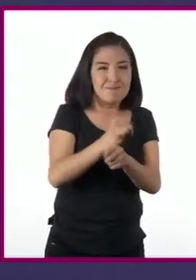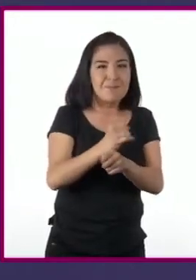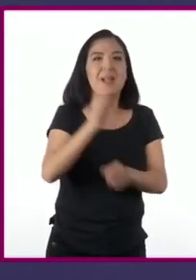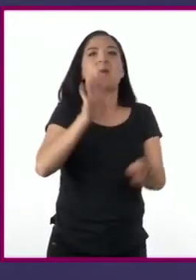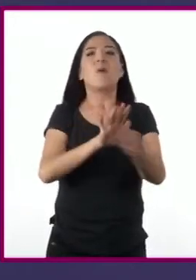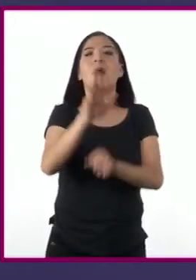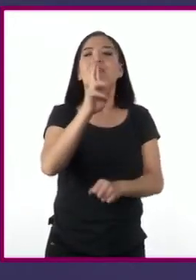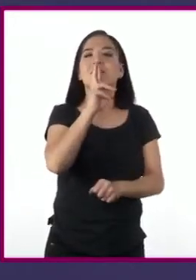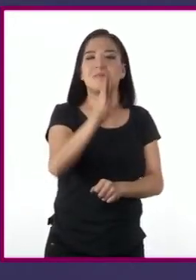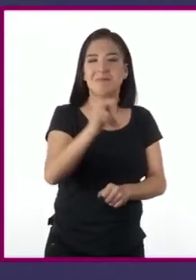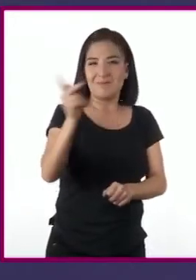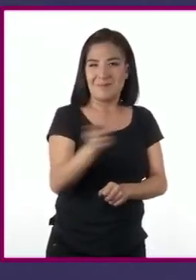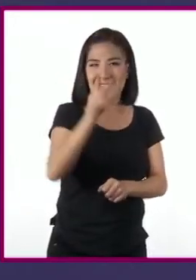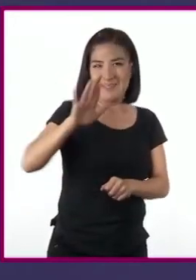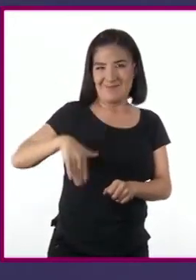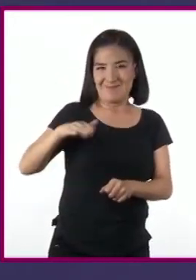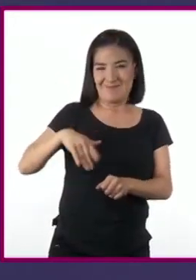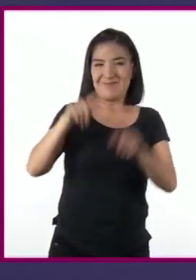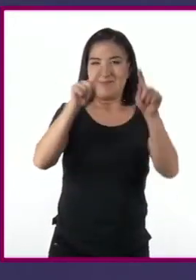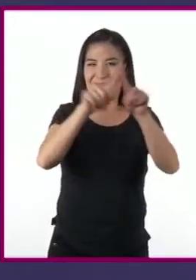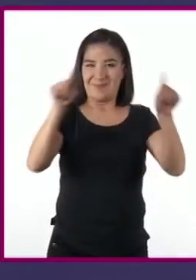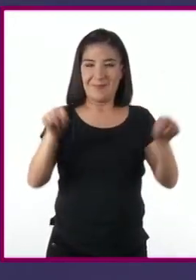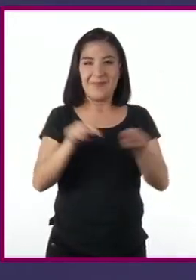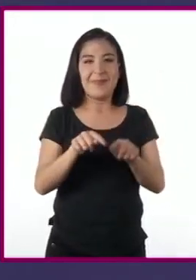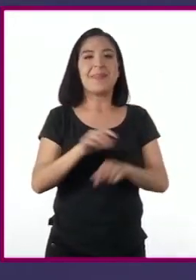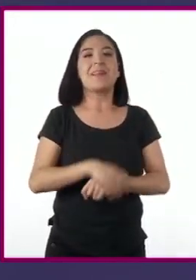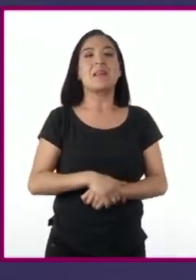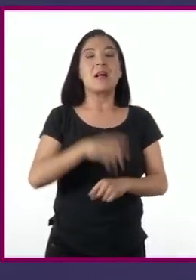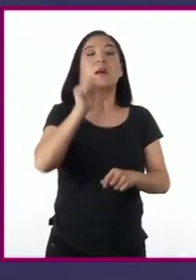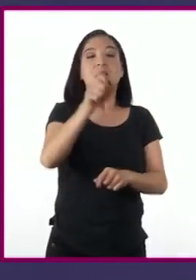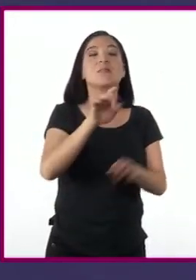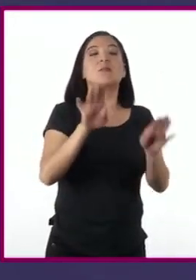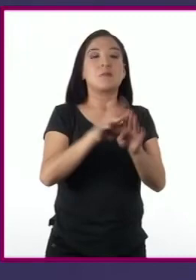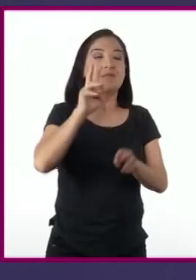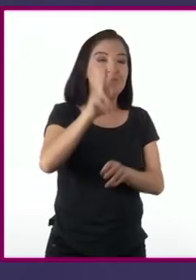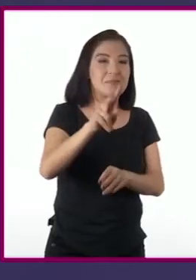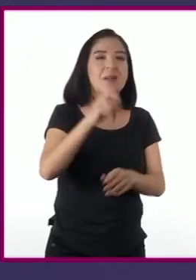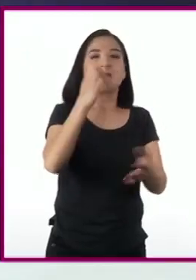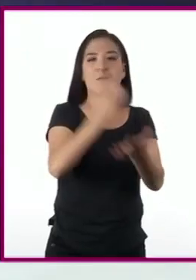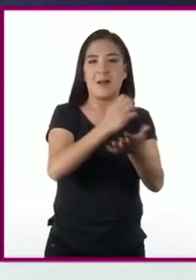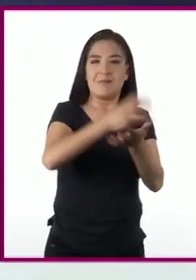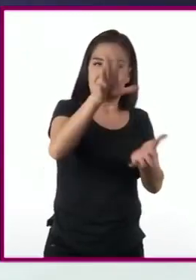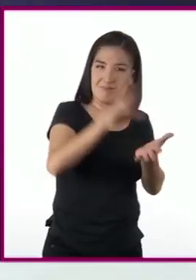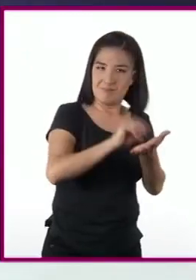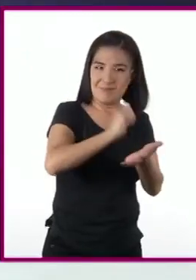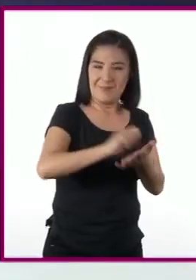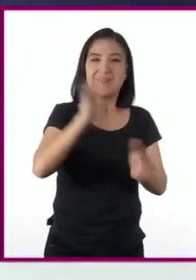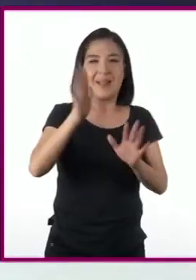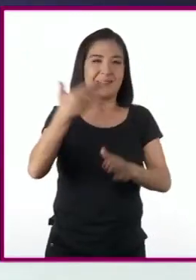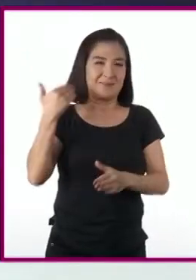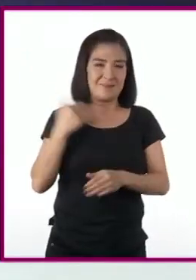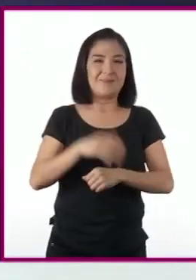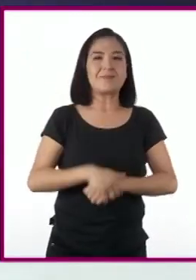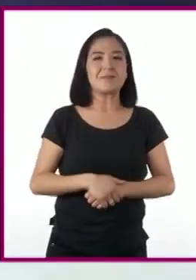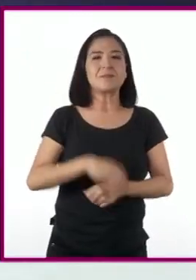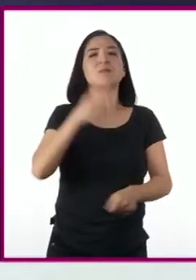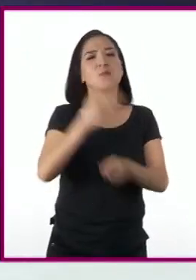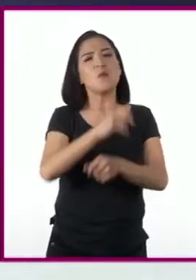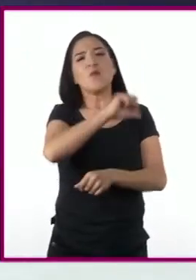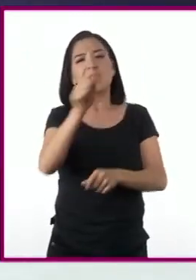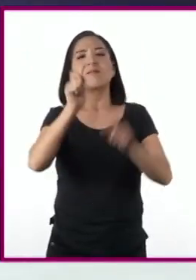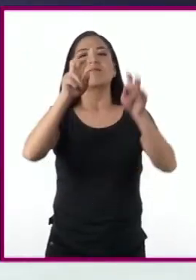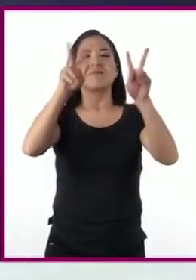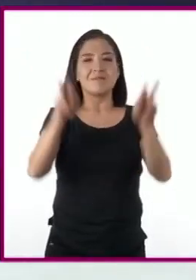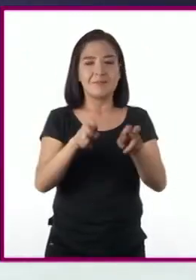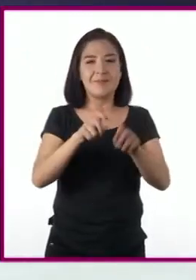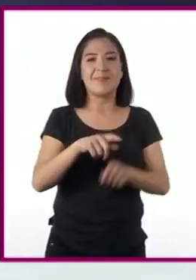preguntas de la tabla anterior y que escribieron en su cuaderno. Ahora consultemos otro fragmento del